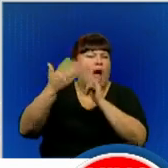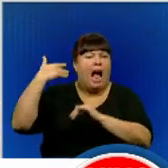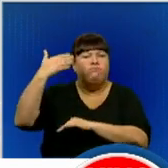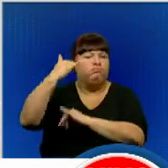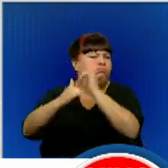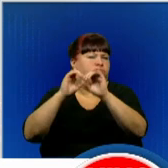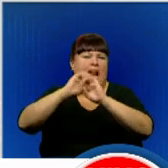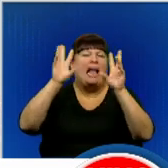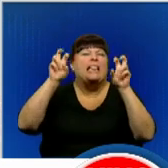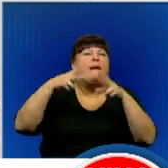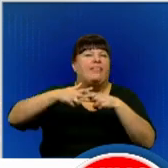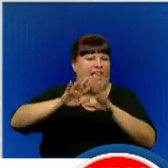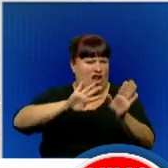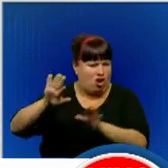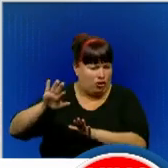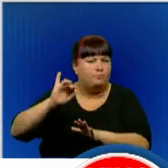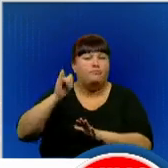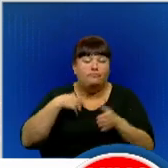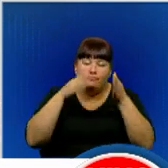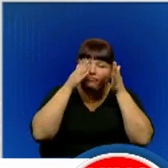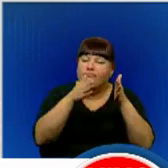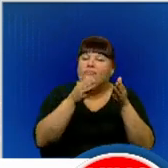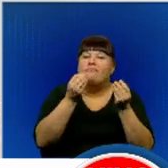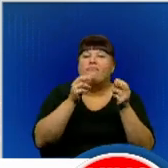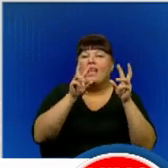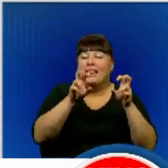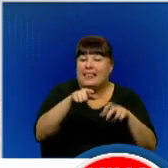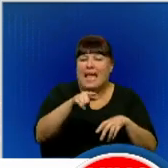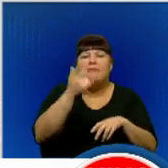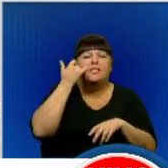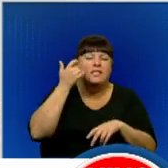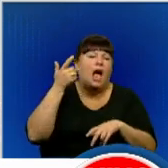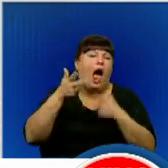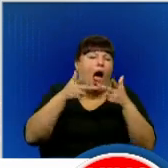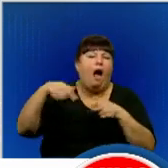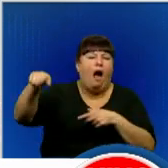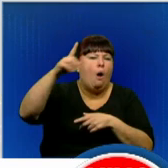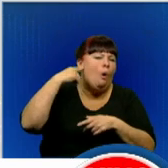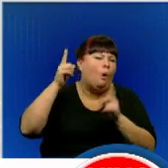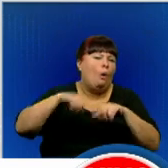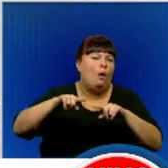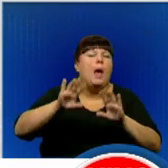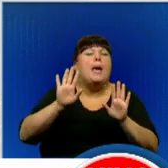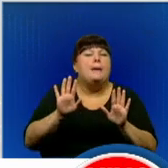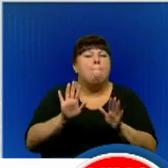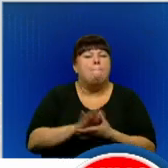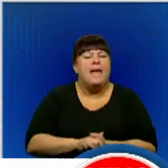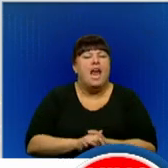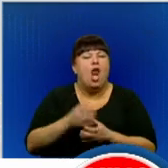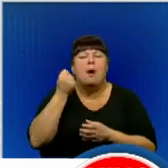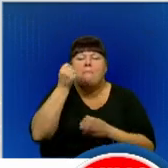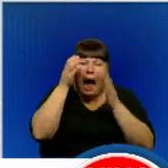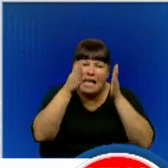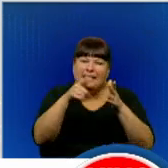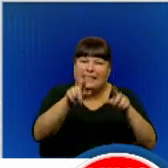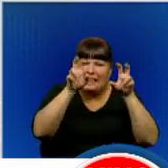la palabra si quiero marcar algo que ya se ha escuchado pero más enfático